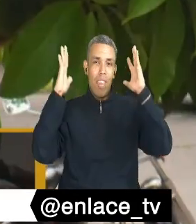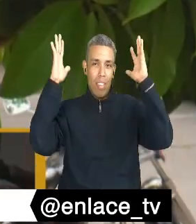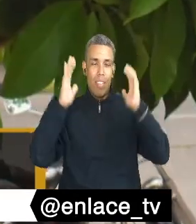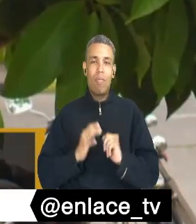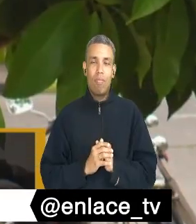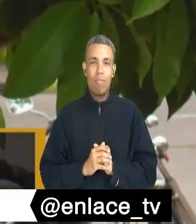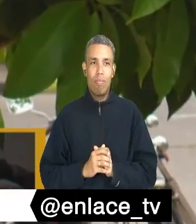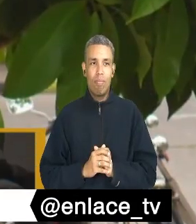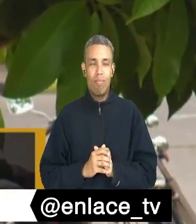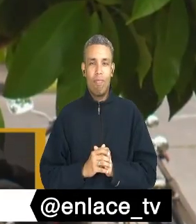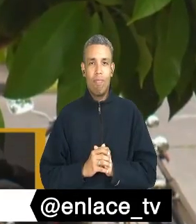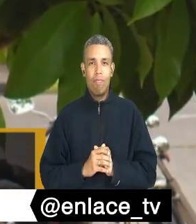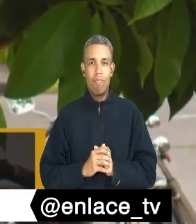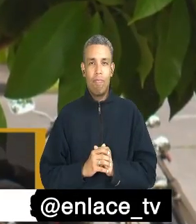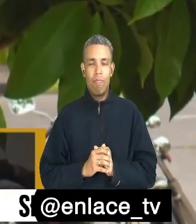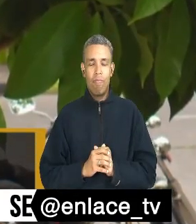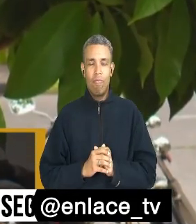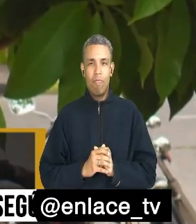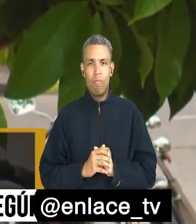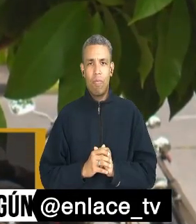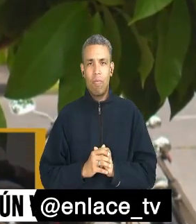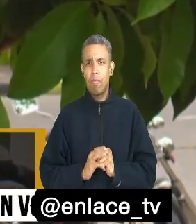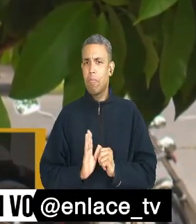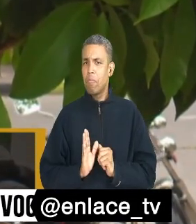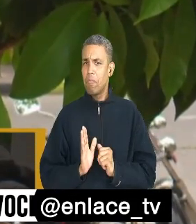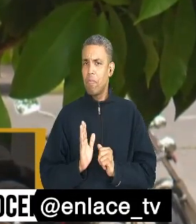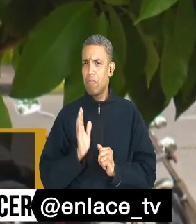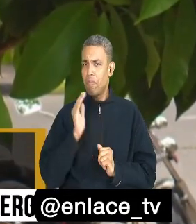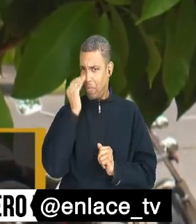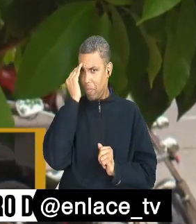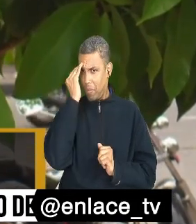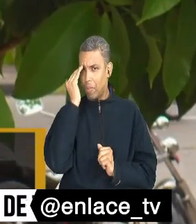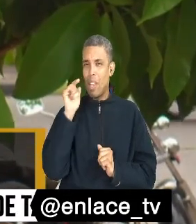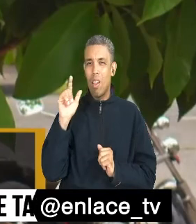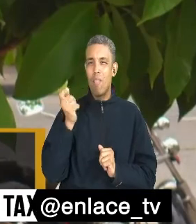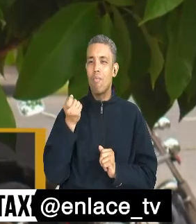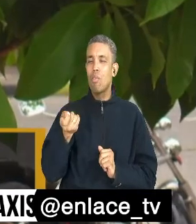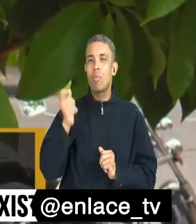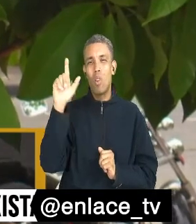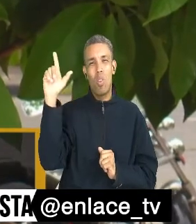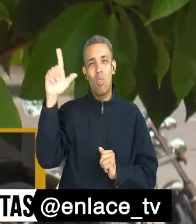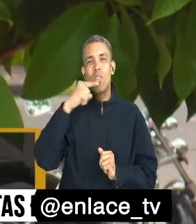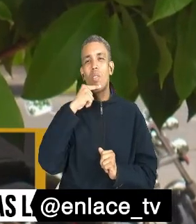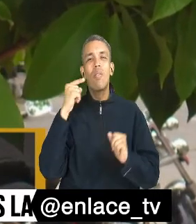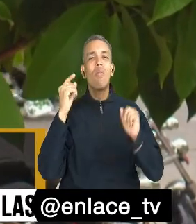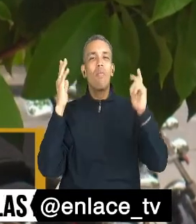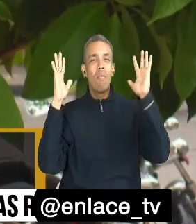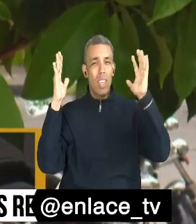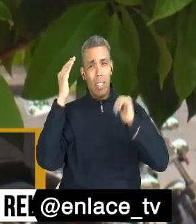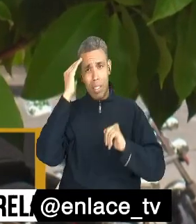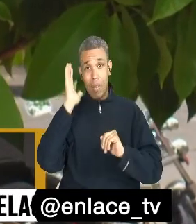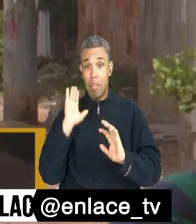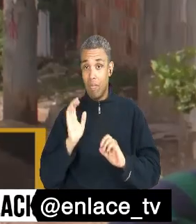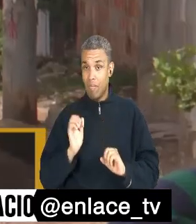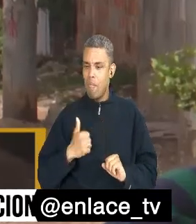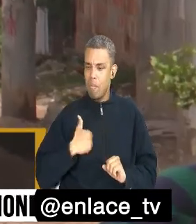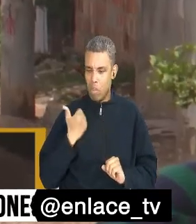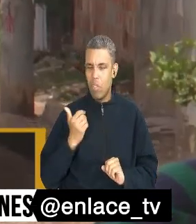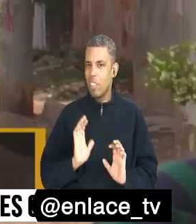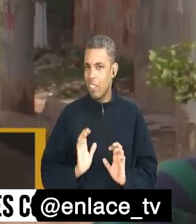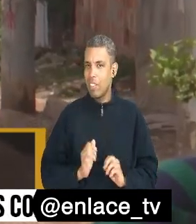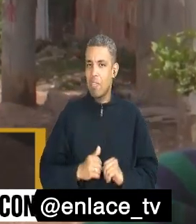que este fin de semana es puente y poder nosotros celebrar con más tiempo, con buena calma y la disposición de la gente. Con